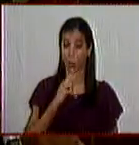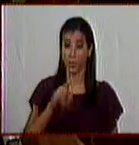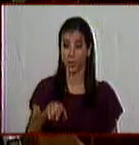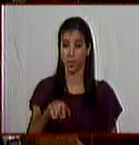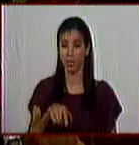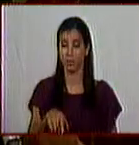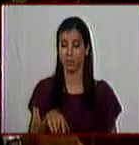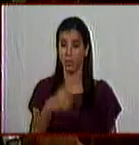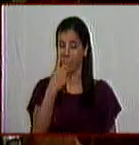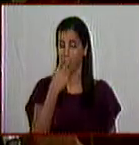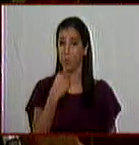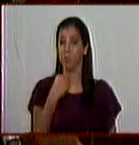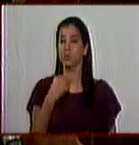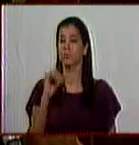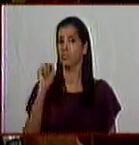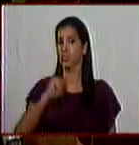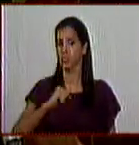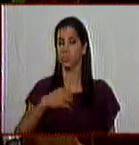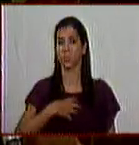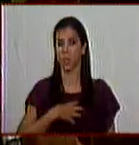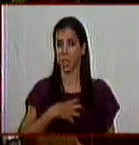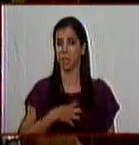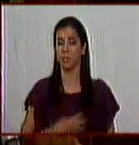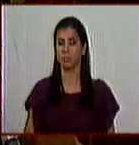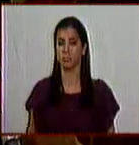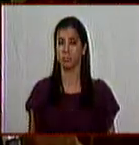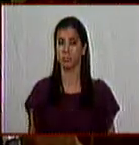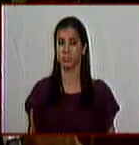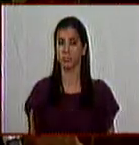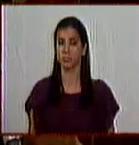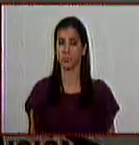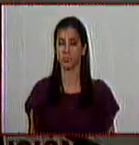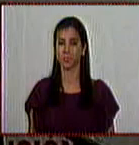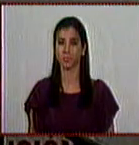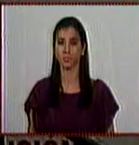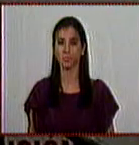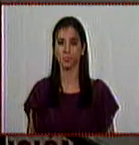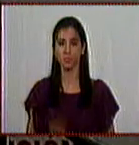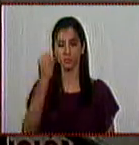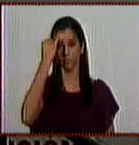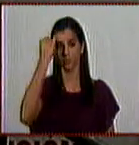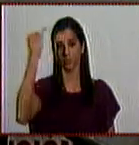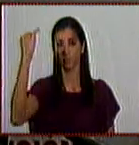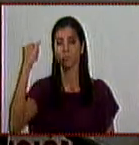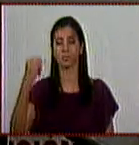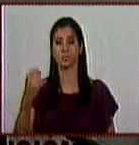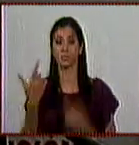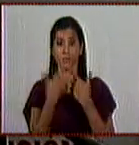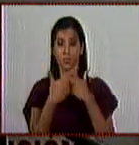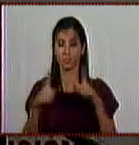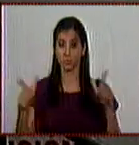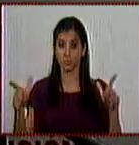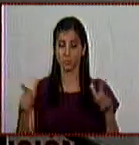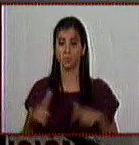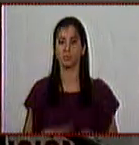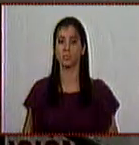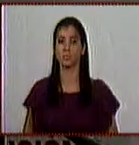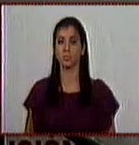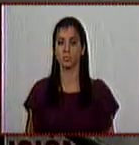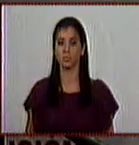que era posible a través de la ideología liberal burguesa